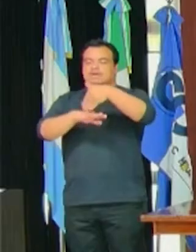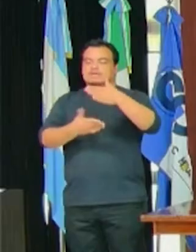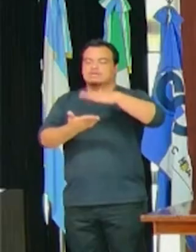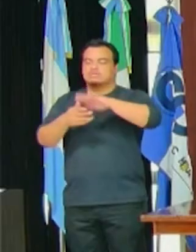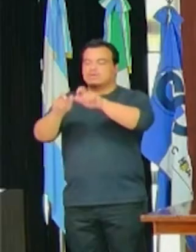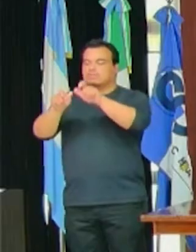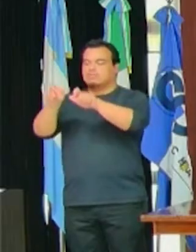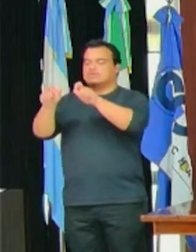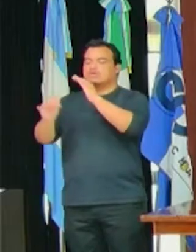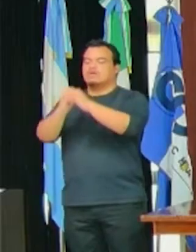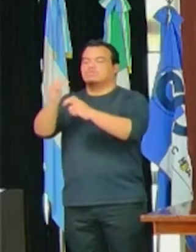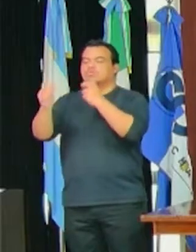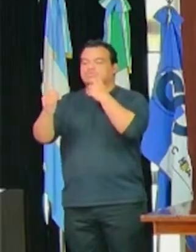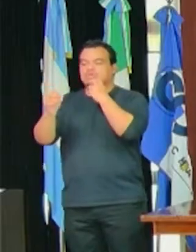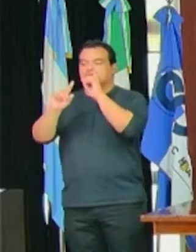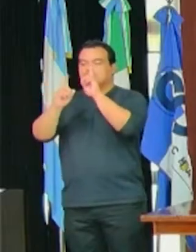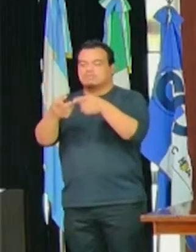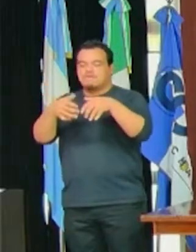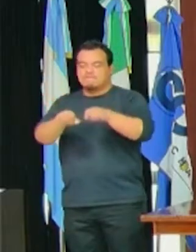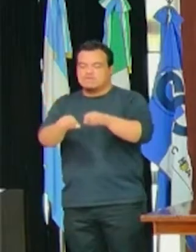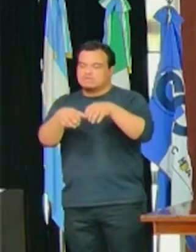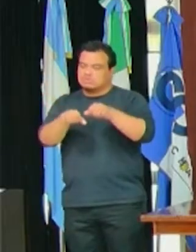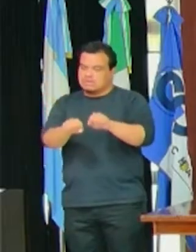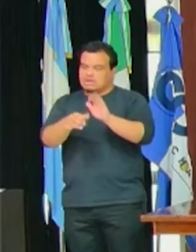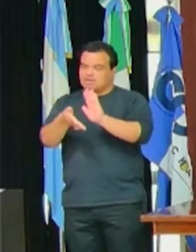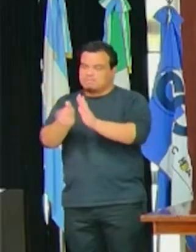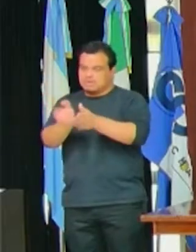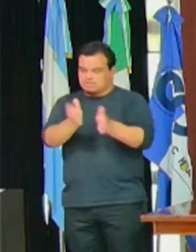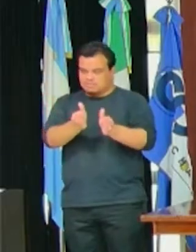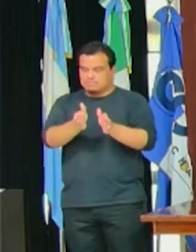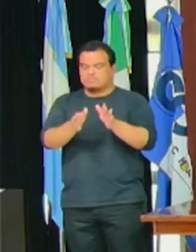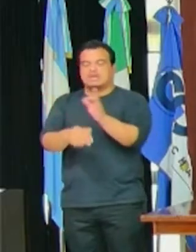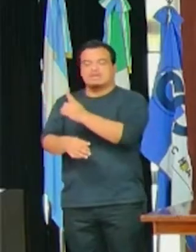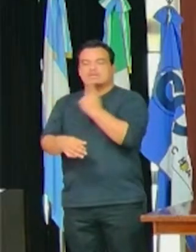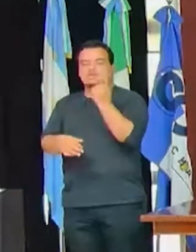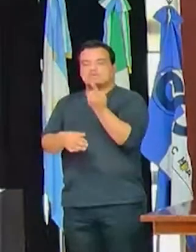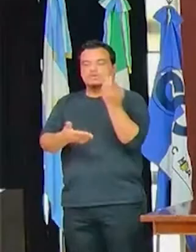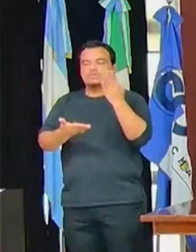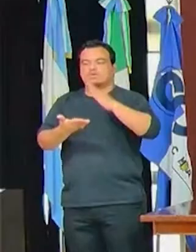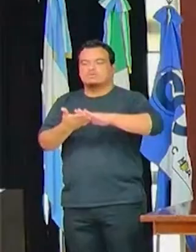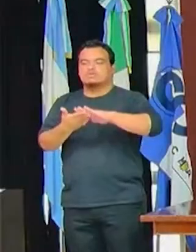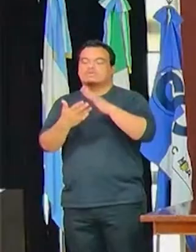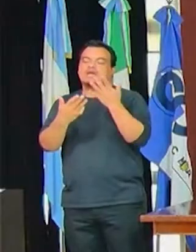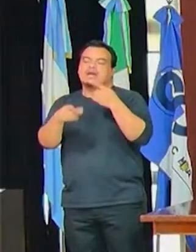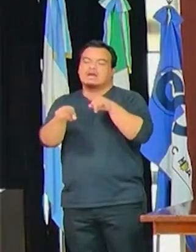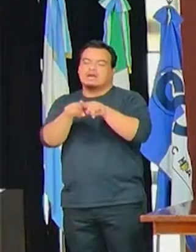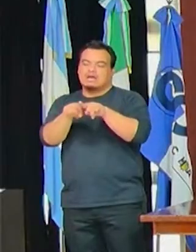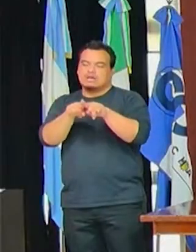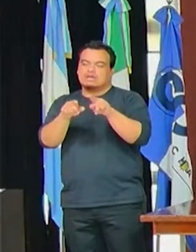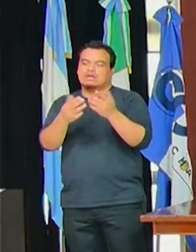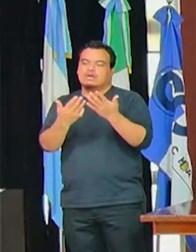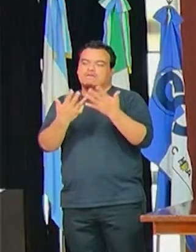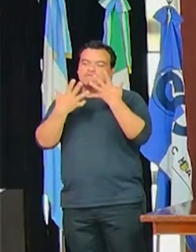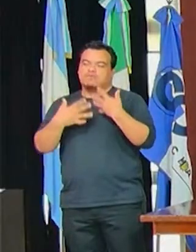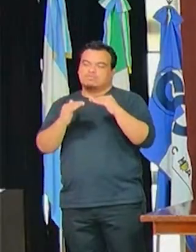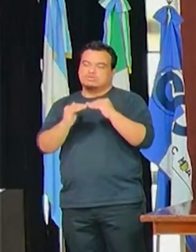licenciada en kinesiología y fisioterapia, directora académica y docente del curso de formación superior, nivel de posgrado